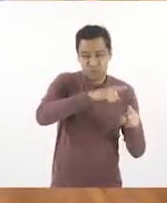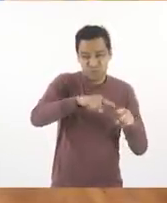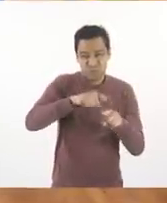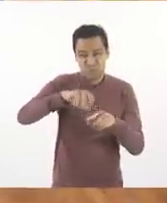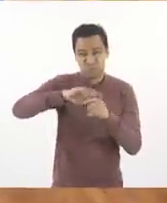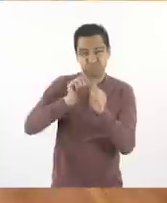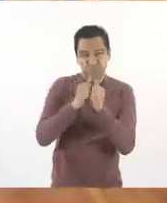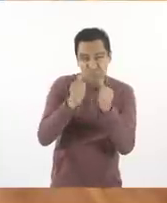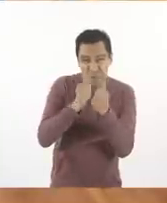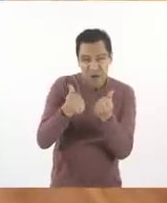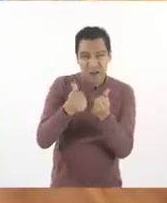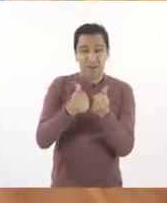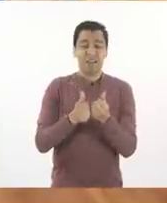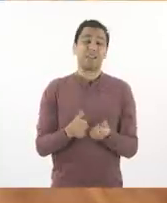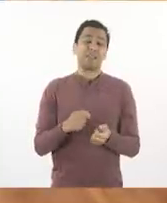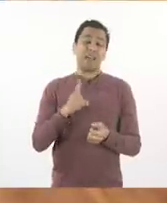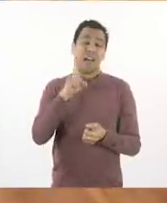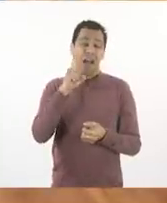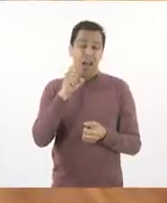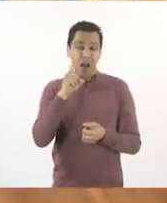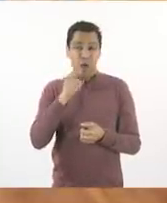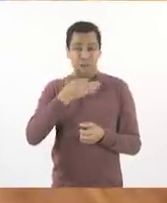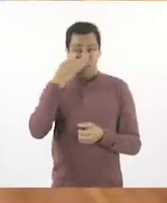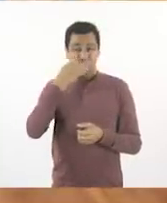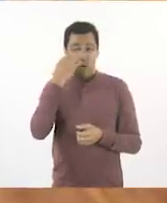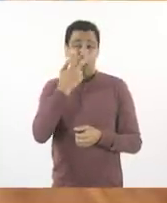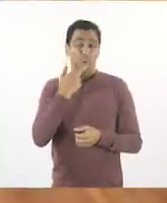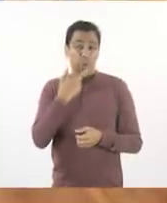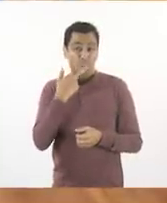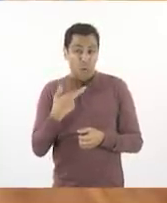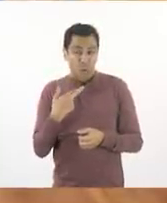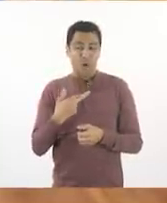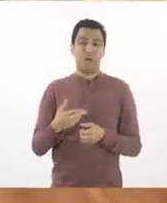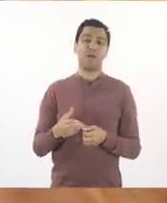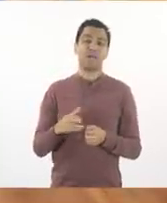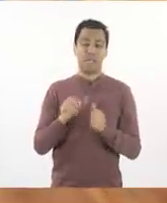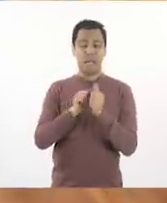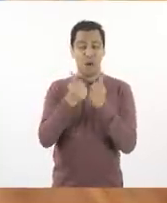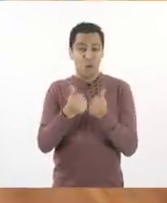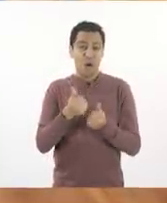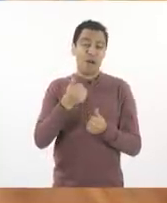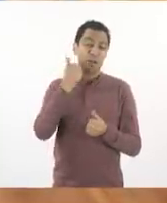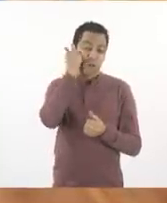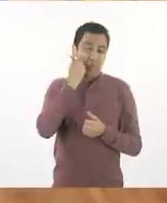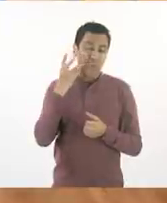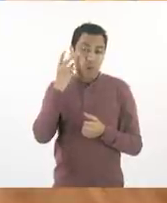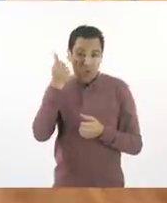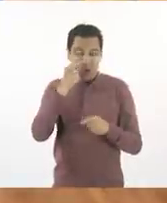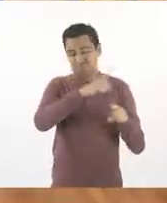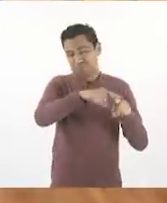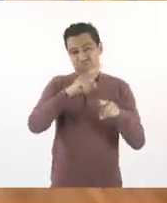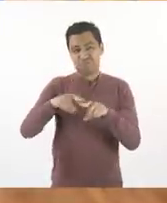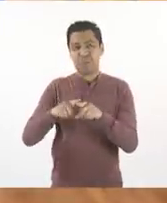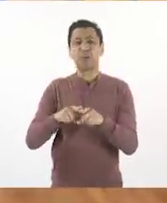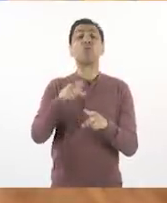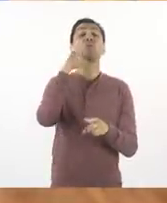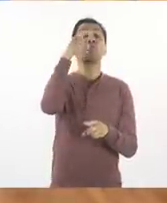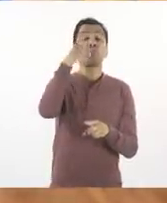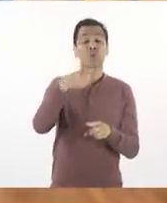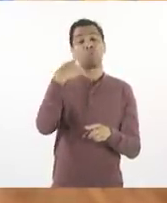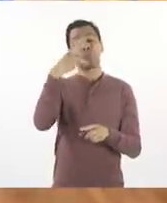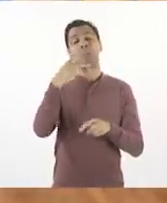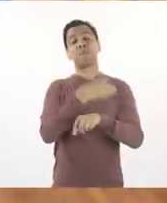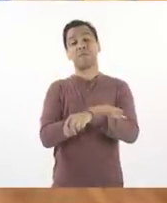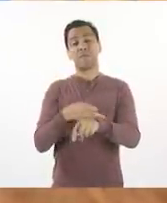¿Pambazos? Uh-huh. Agua de Jamaica. Agua de Jamaica. Agua de horchata y agua de limón. Muy bien, y ustedes niños, ¿qué comen en este mes con sus